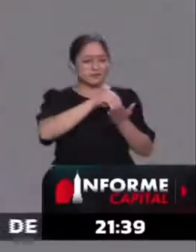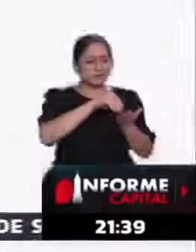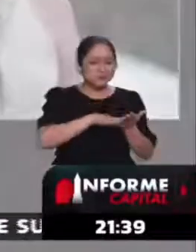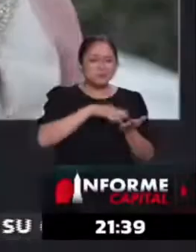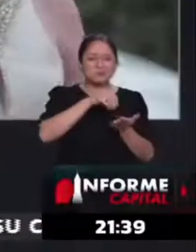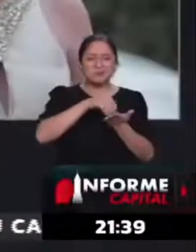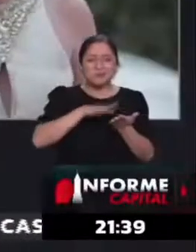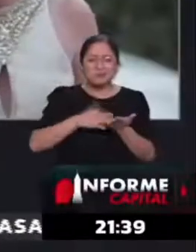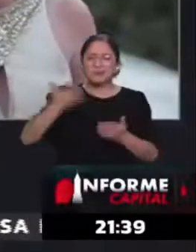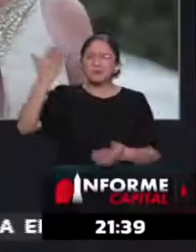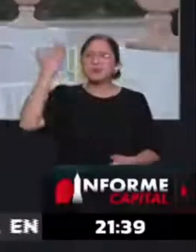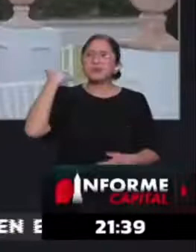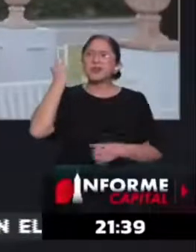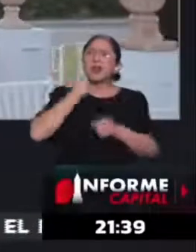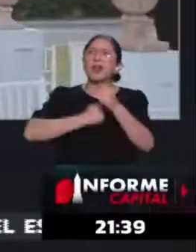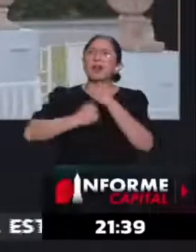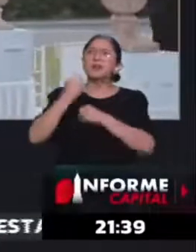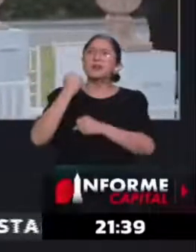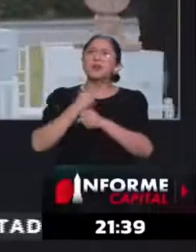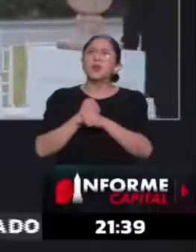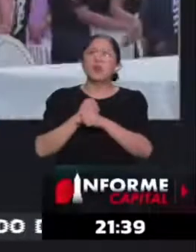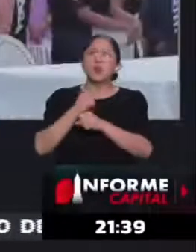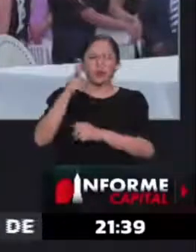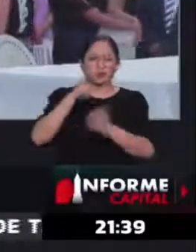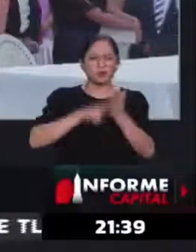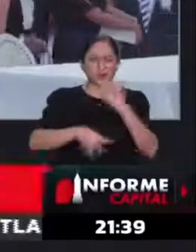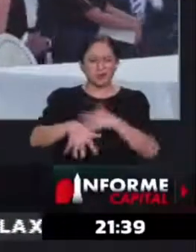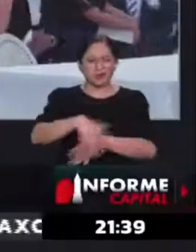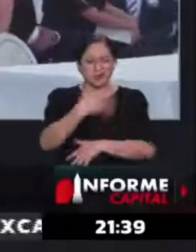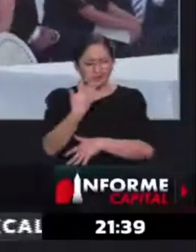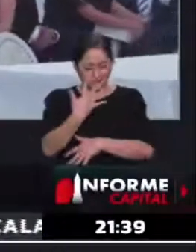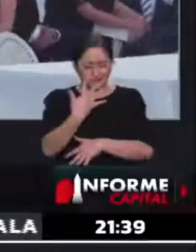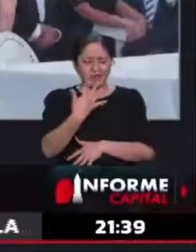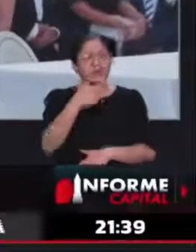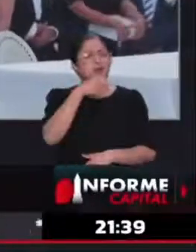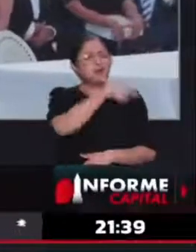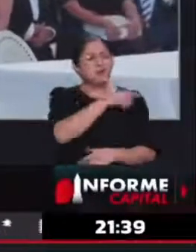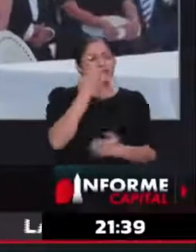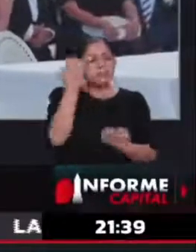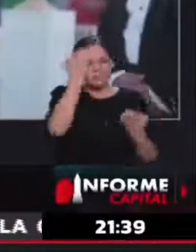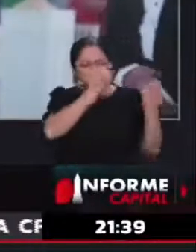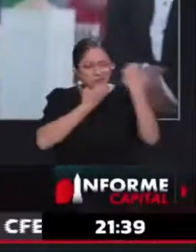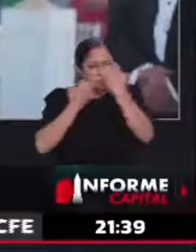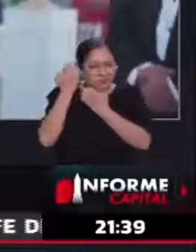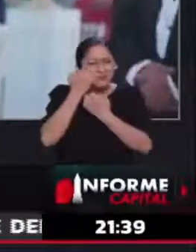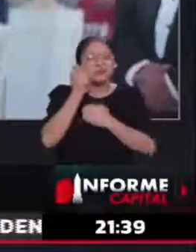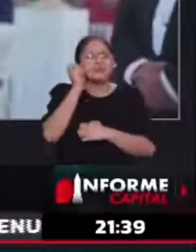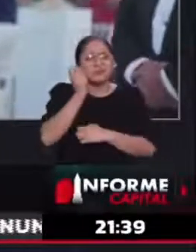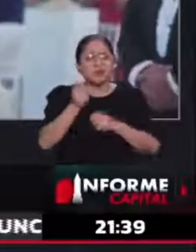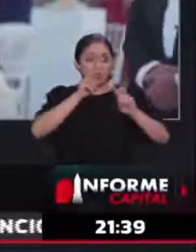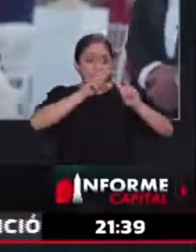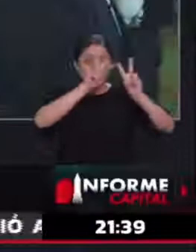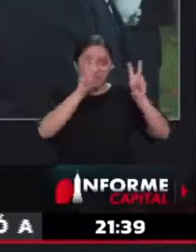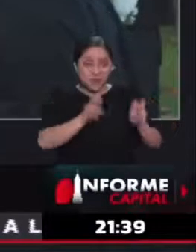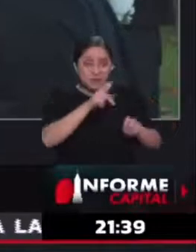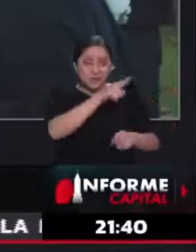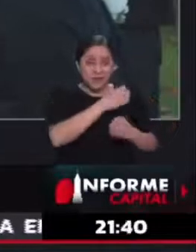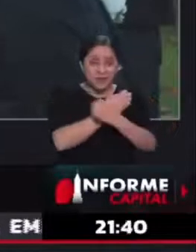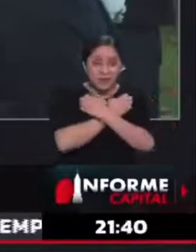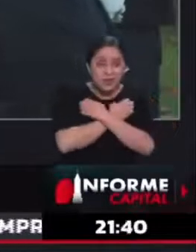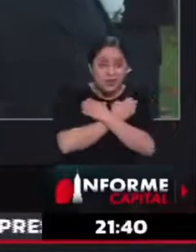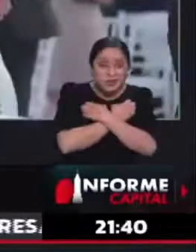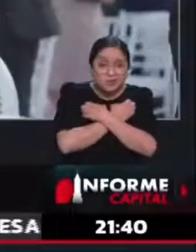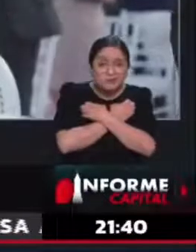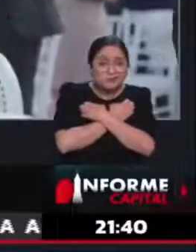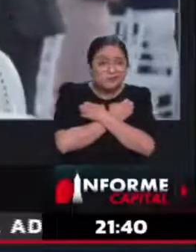en el 2015, y en estos diagnósticos los que identificamos era que el ámbito educativo era un ámbito